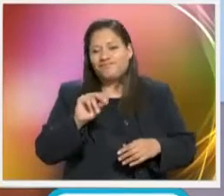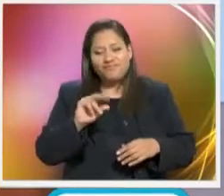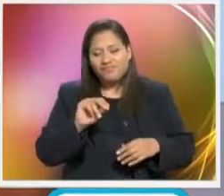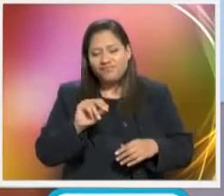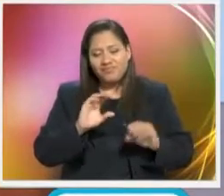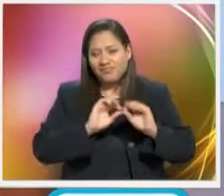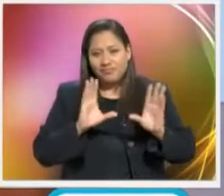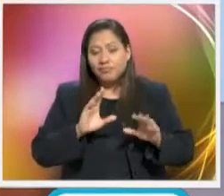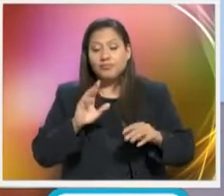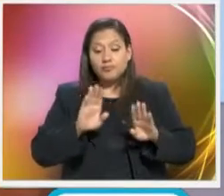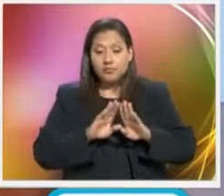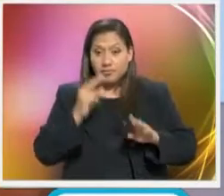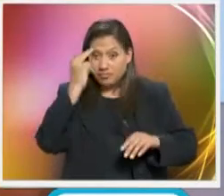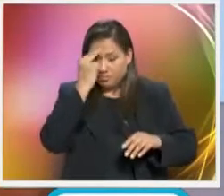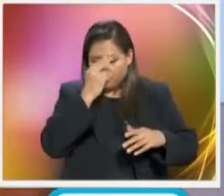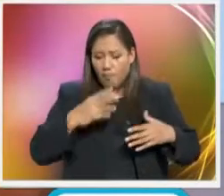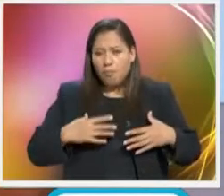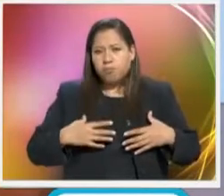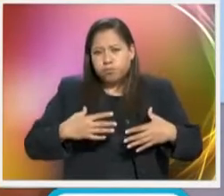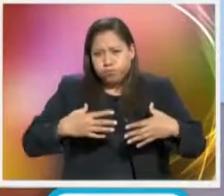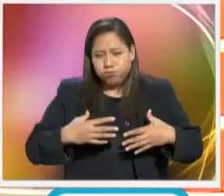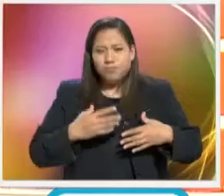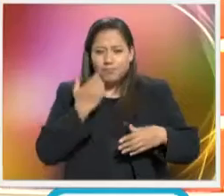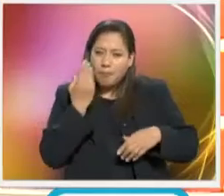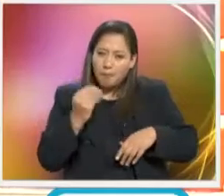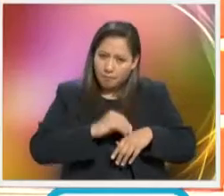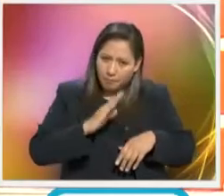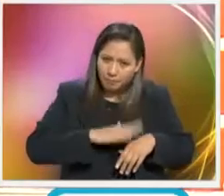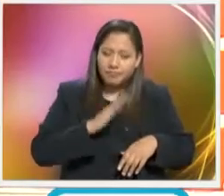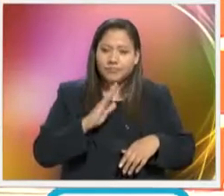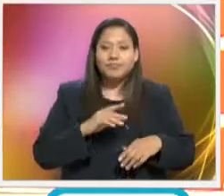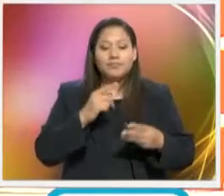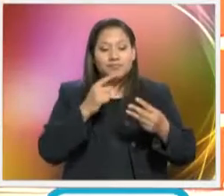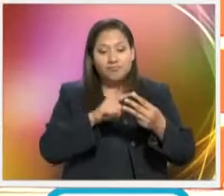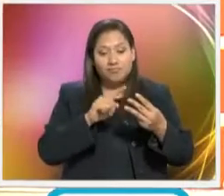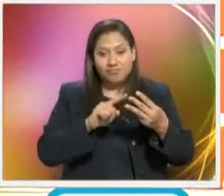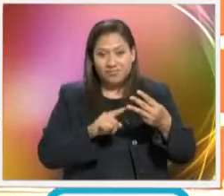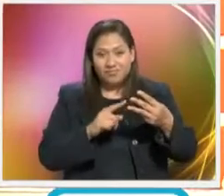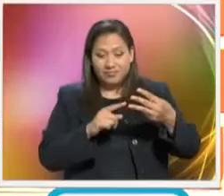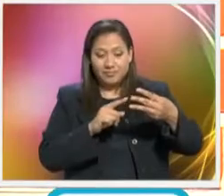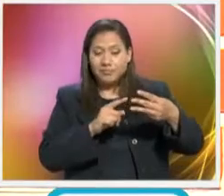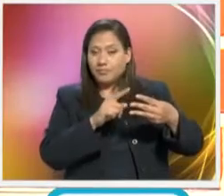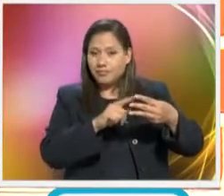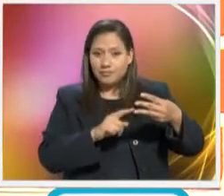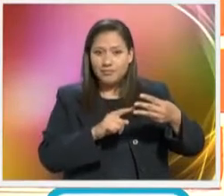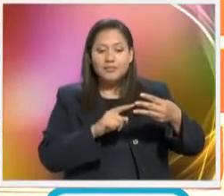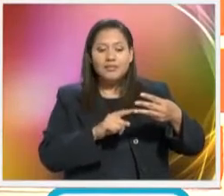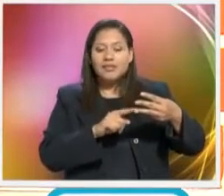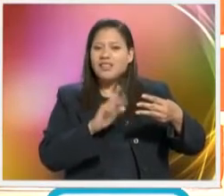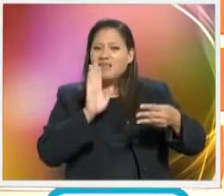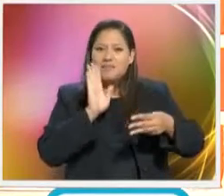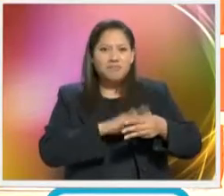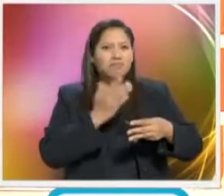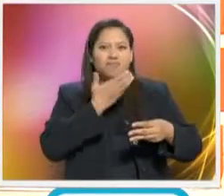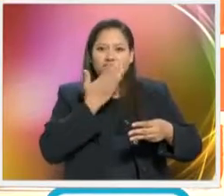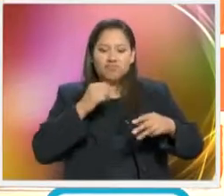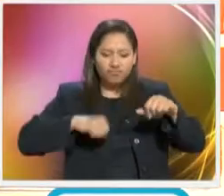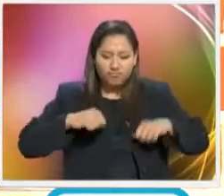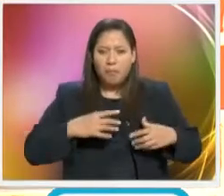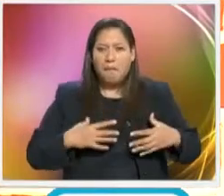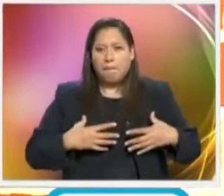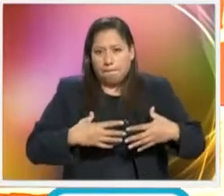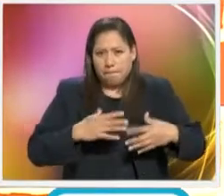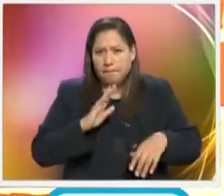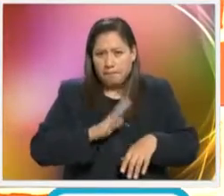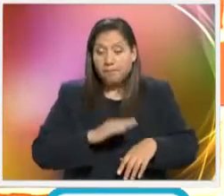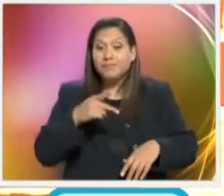El aumento mamario es muchísimo más común. De hecho, es una de las 3 primeras cirugías que se realizan con mayor frecuencia en el mundo.